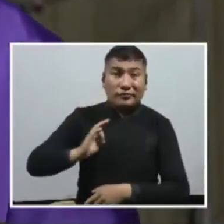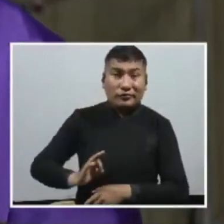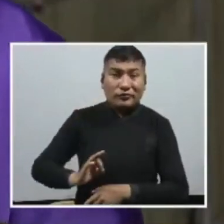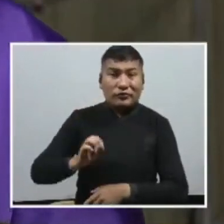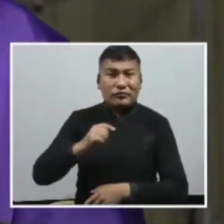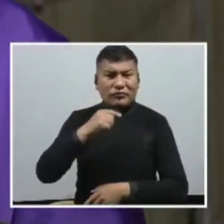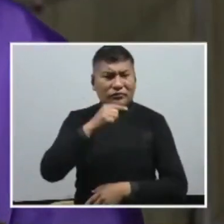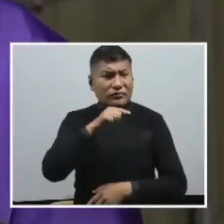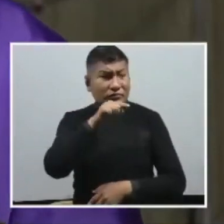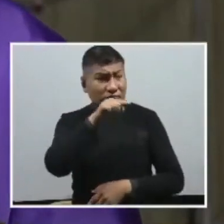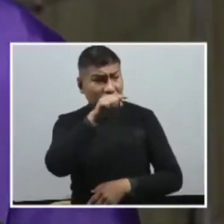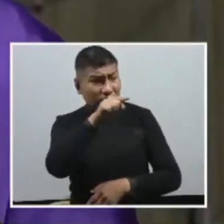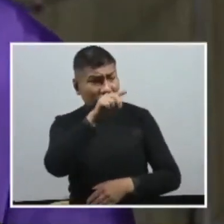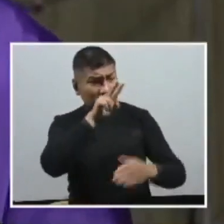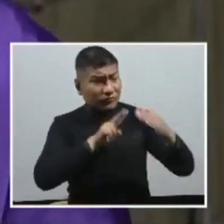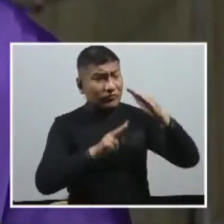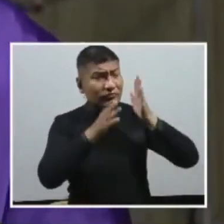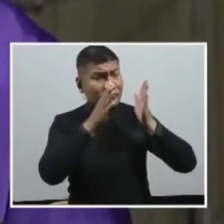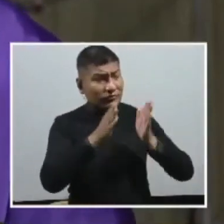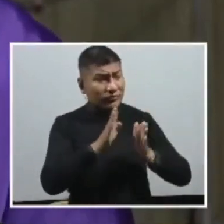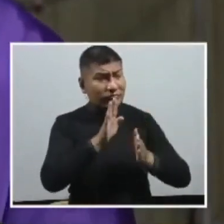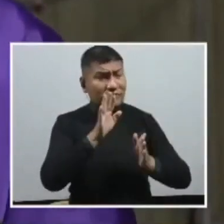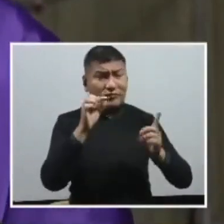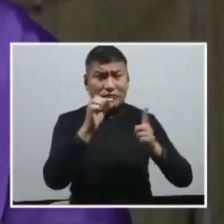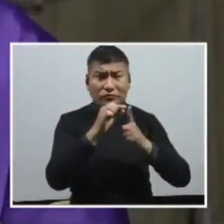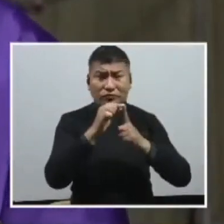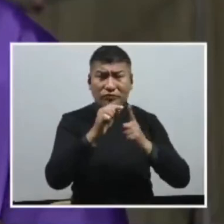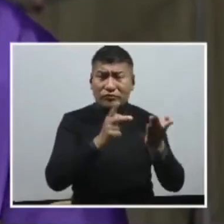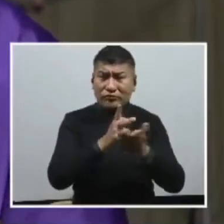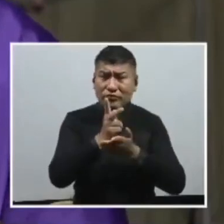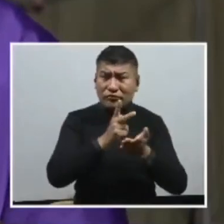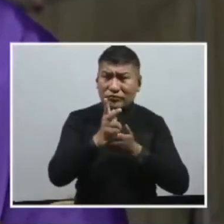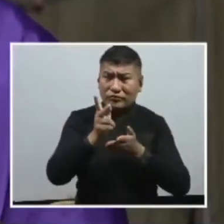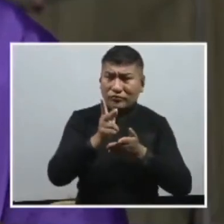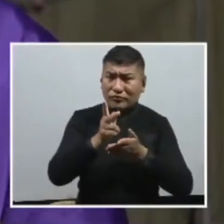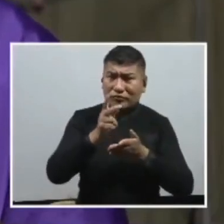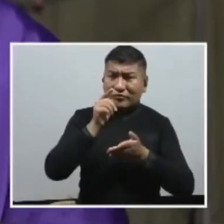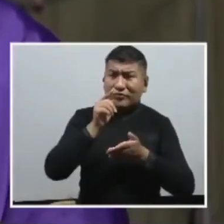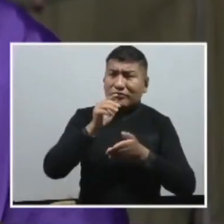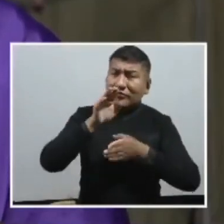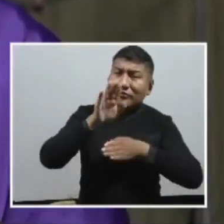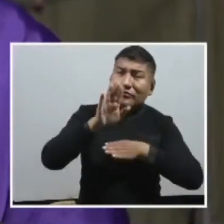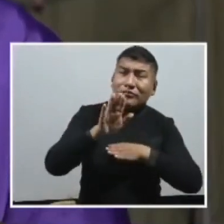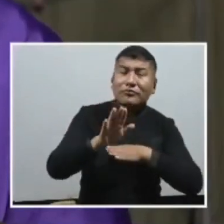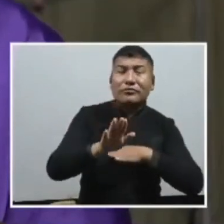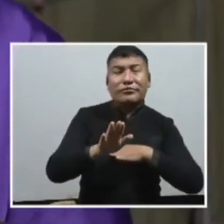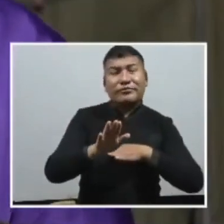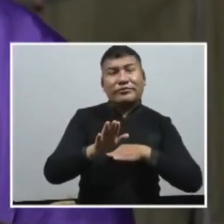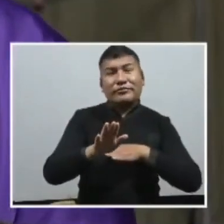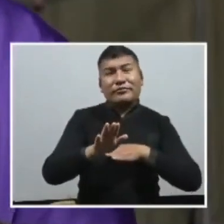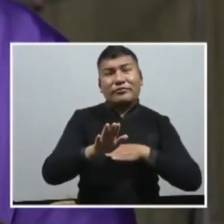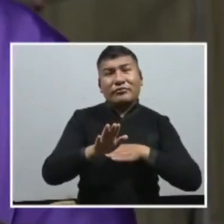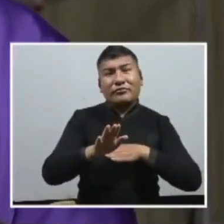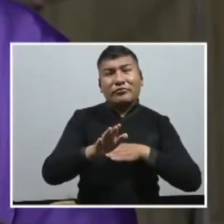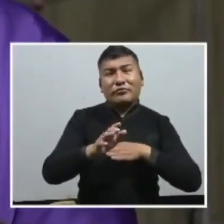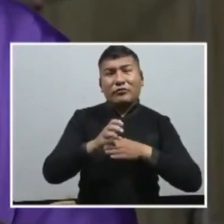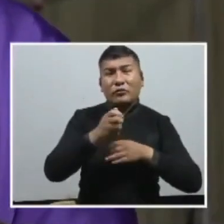profeta, que sus palabras son veraces. Aquí hay un paso de la